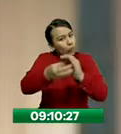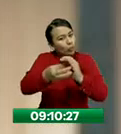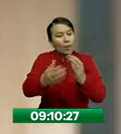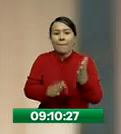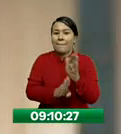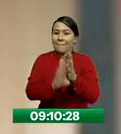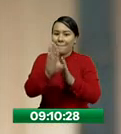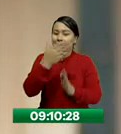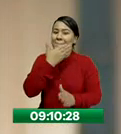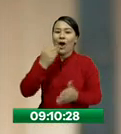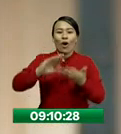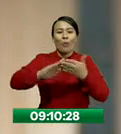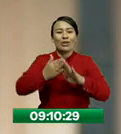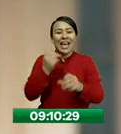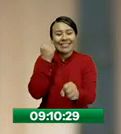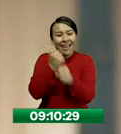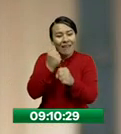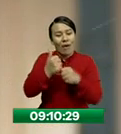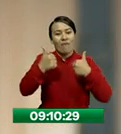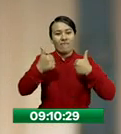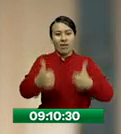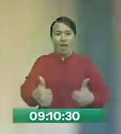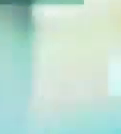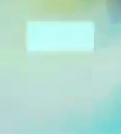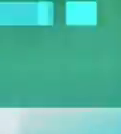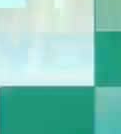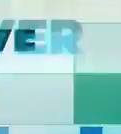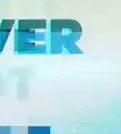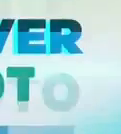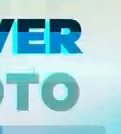eficiente. Informó Julio César Saona.